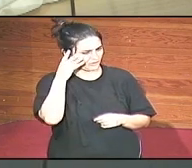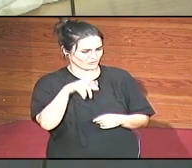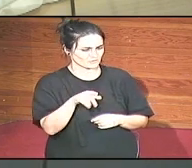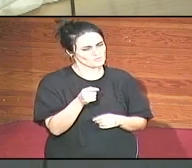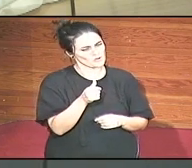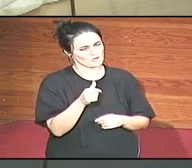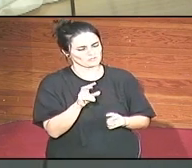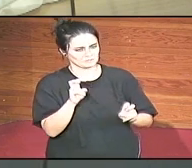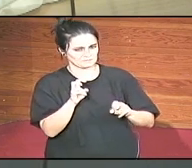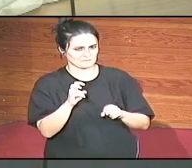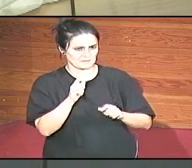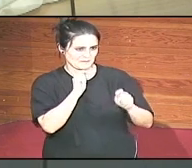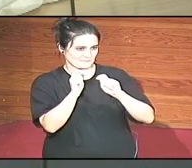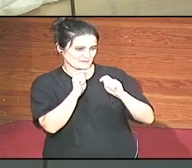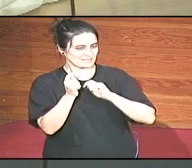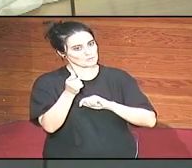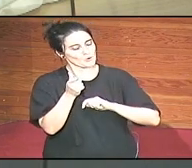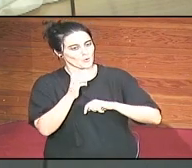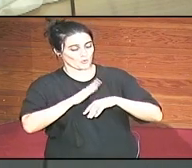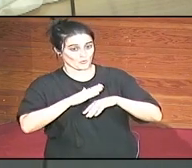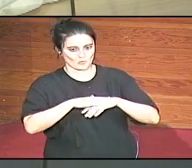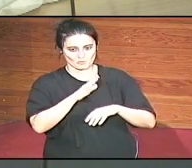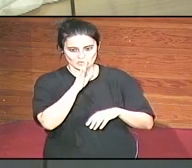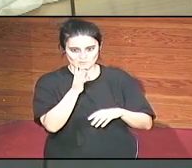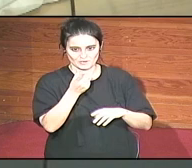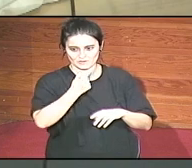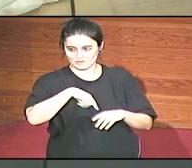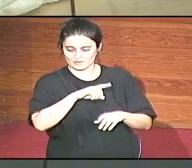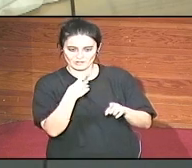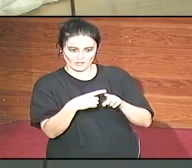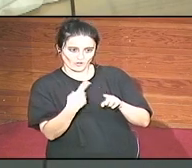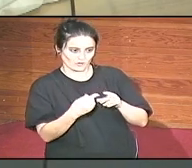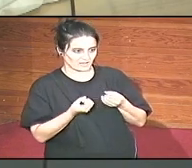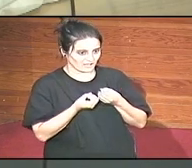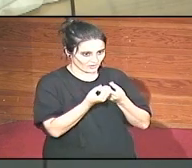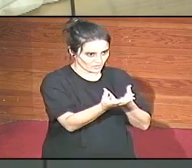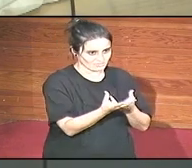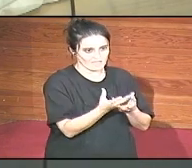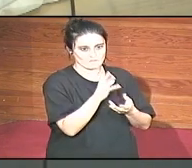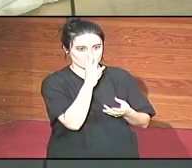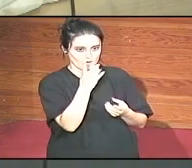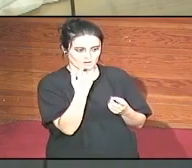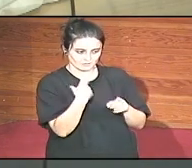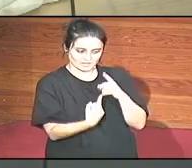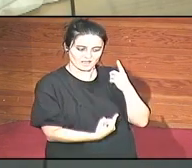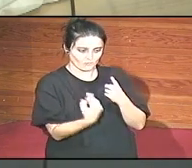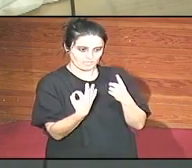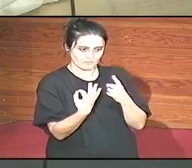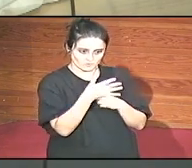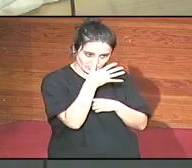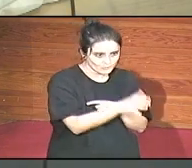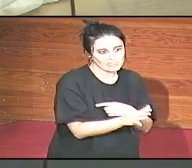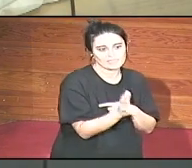mío también contar cosas tan extraordinarias porque hay que denunciarlas porque son cosas que son emergencias